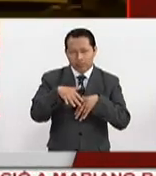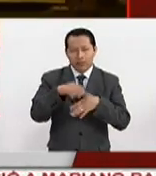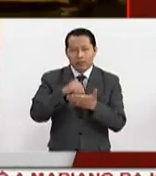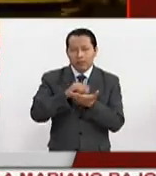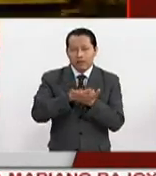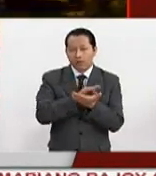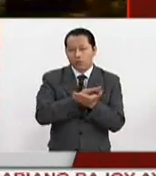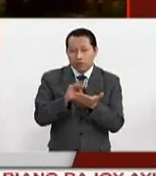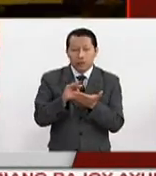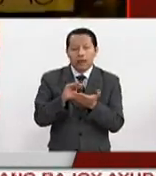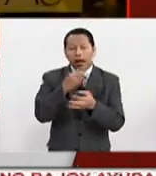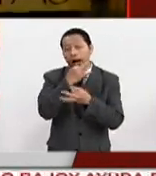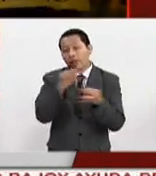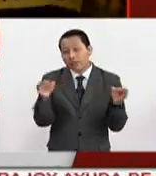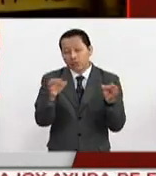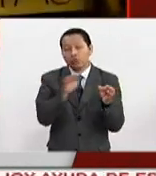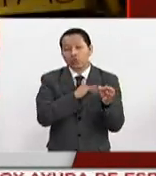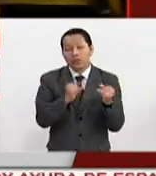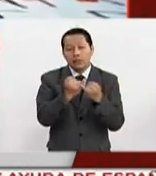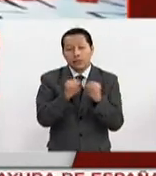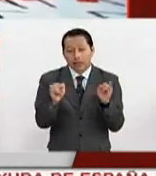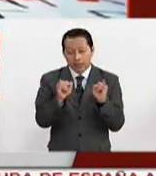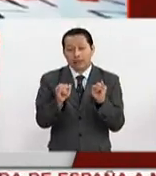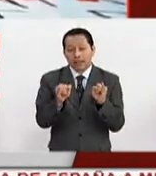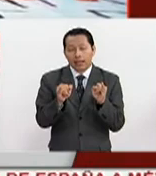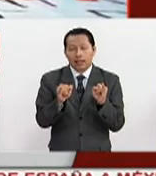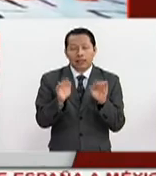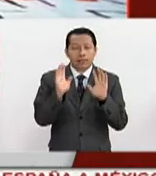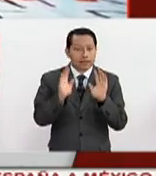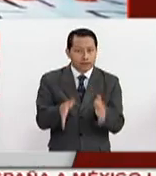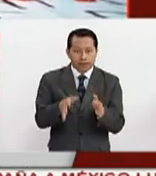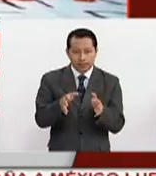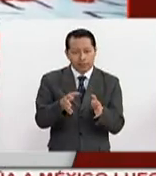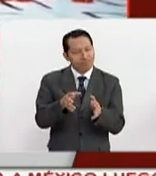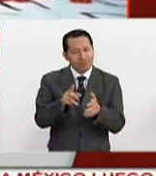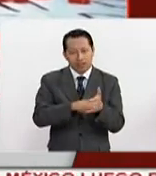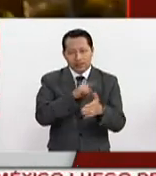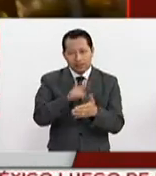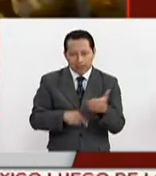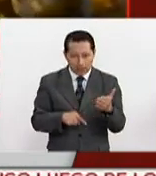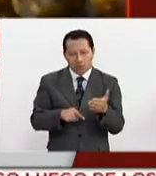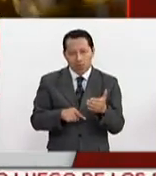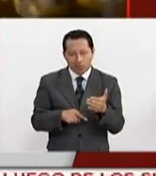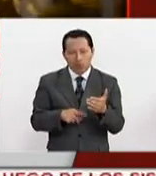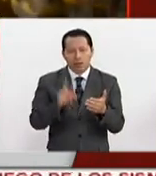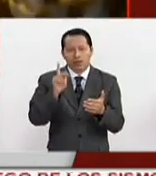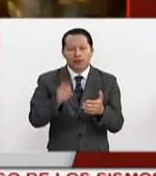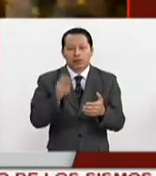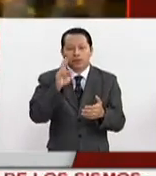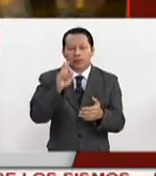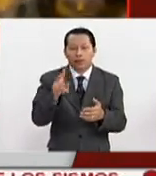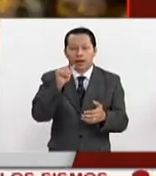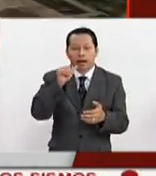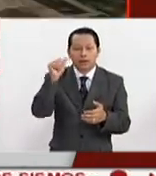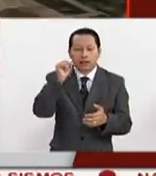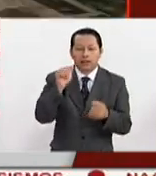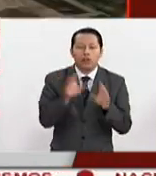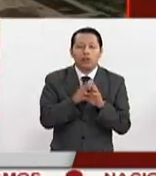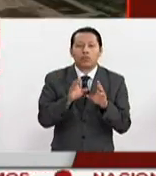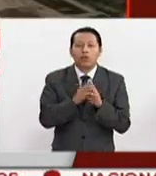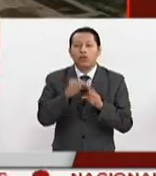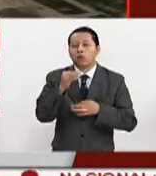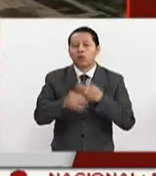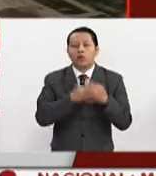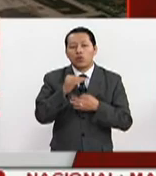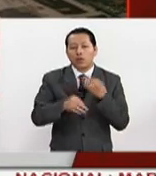programó que ya se iba a declarar la independencia de manera unilateral. Y bueno, estamos viendo que el día de ayer, pues la nota de